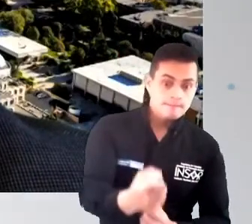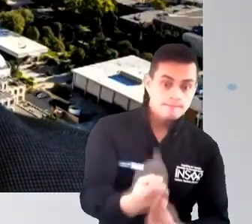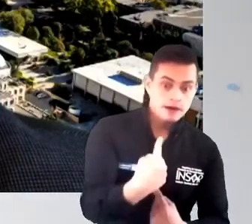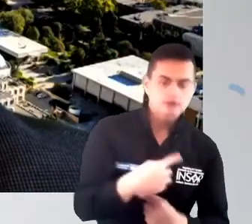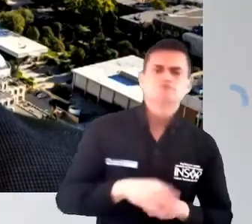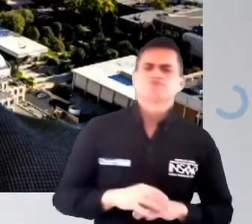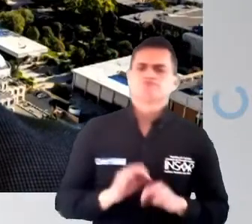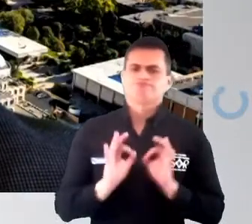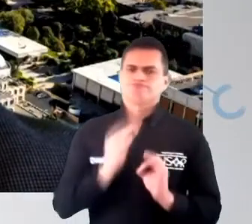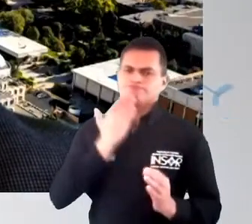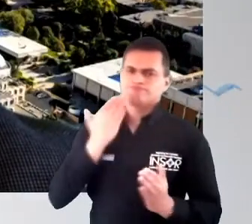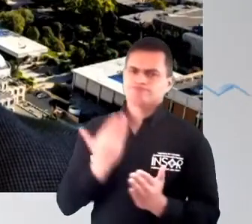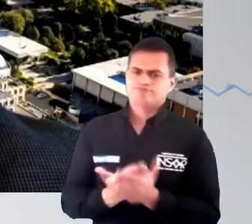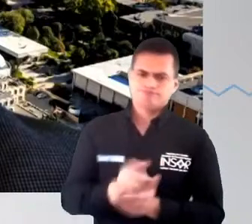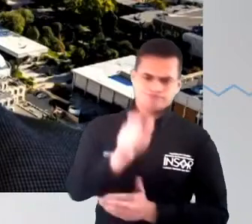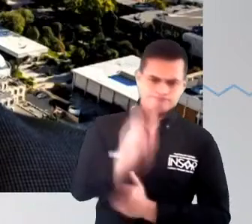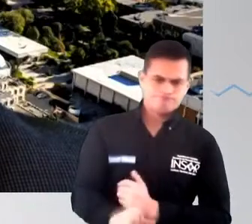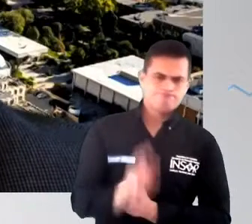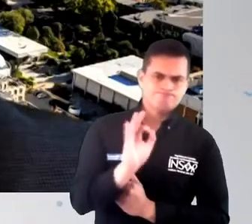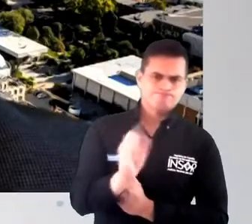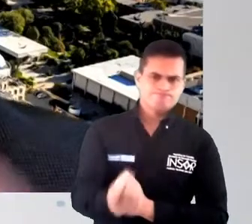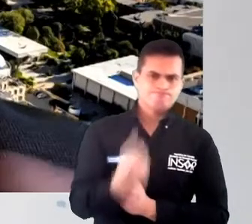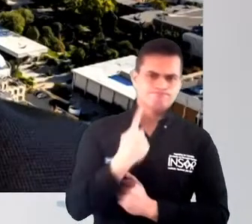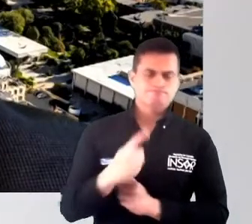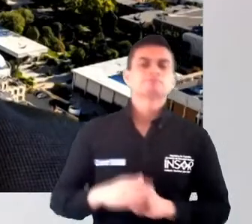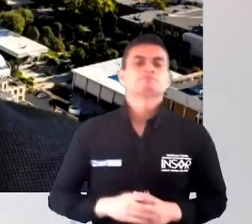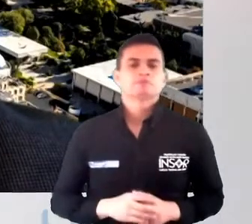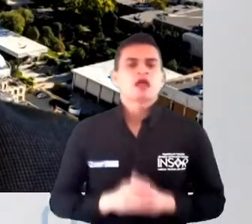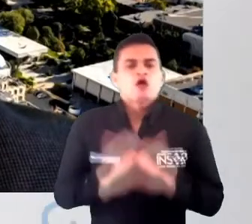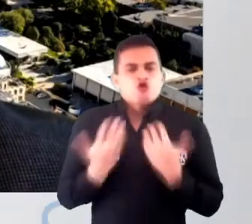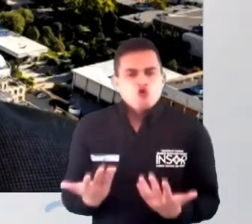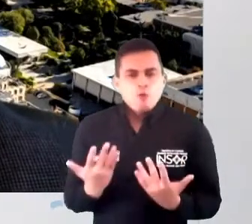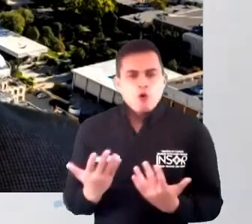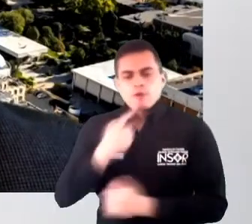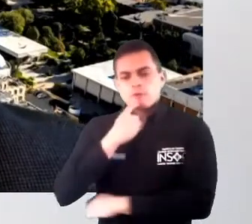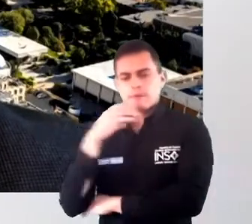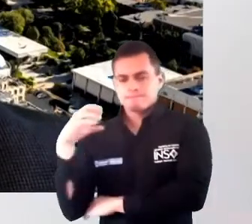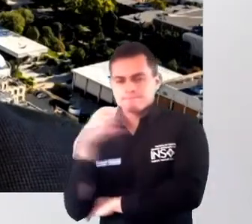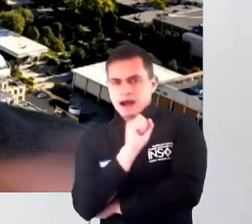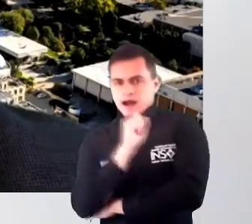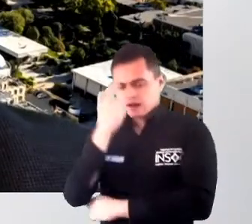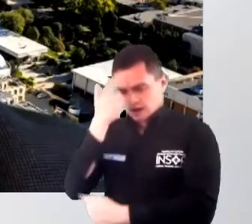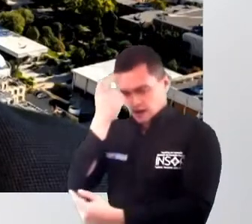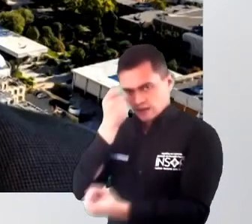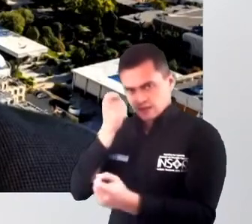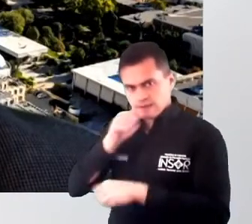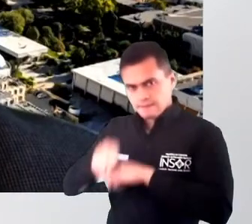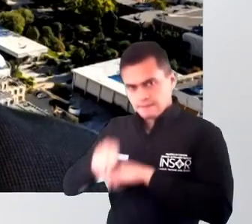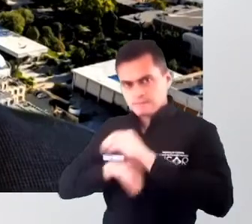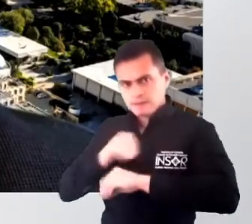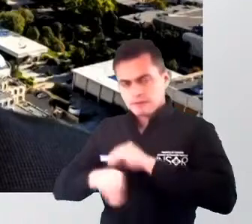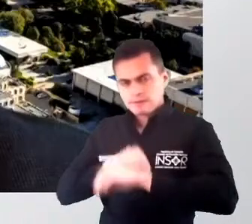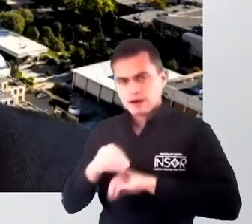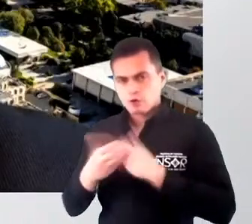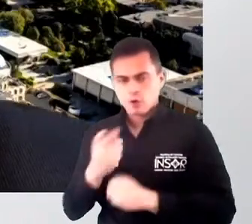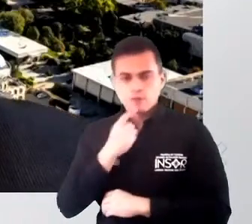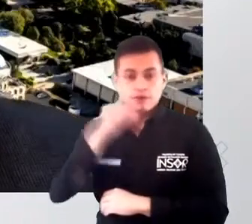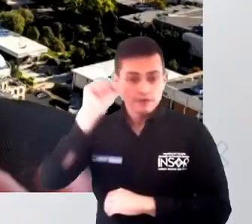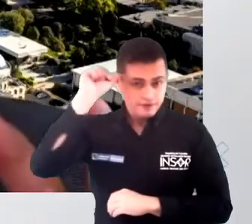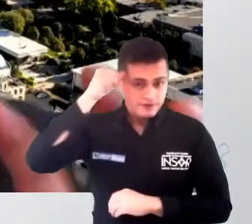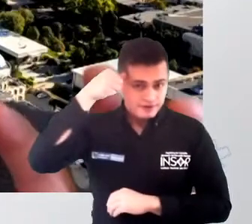¿Cómo determinamos qué estrategias utilizar para el estudiante? Recuerden que en la